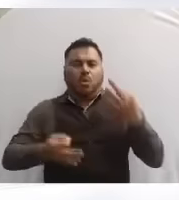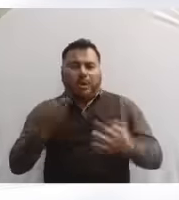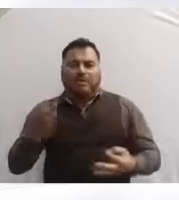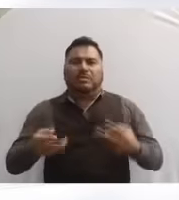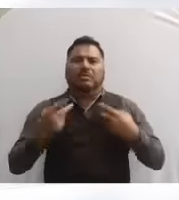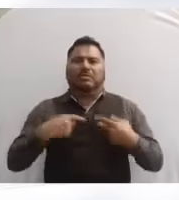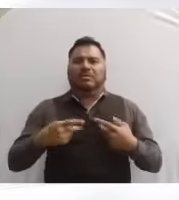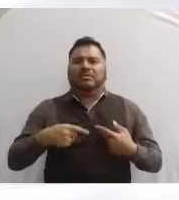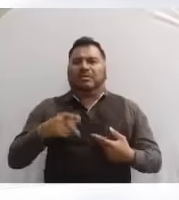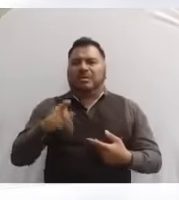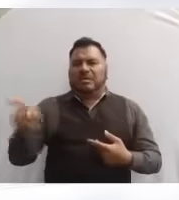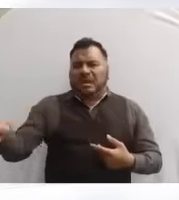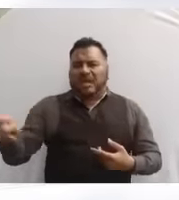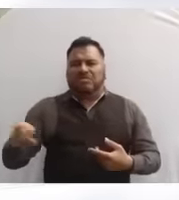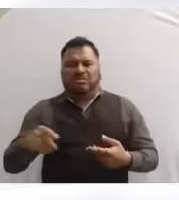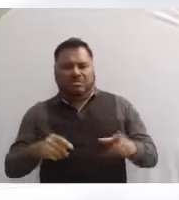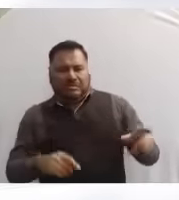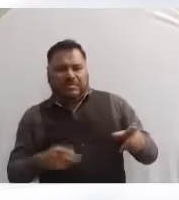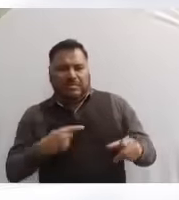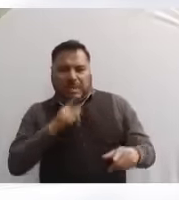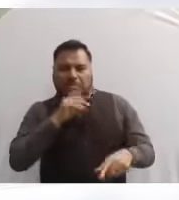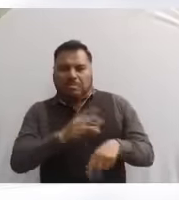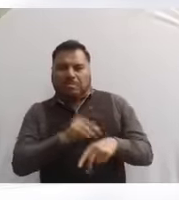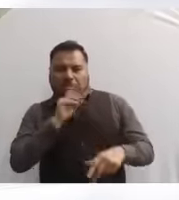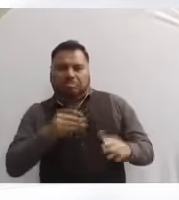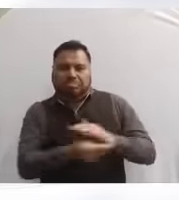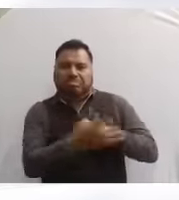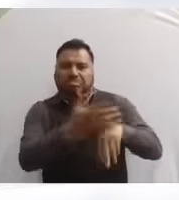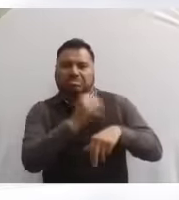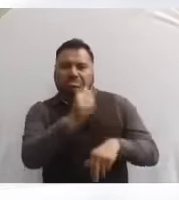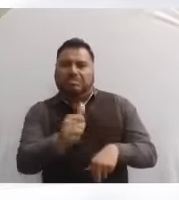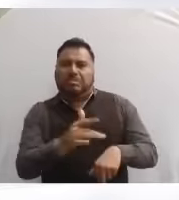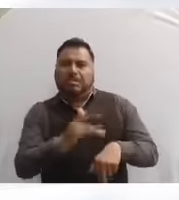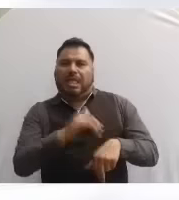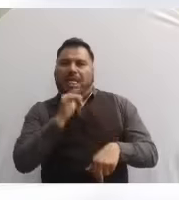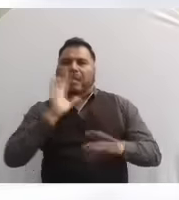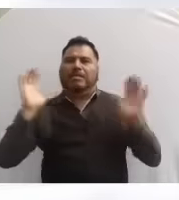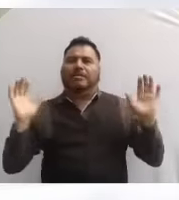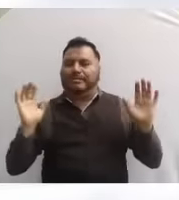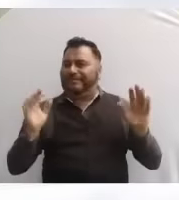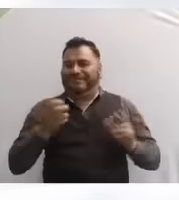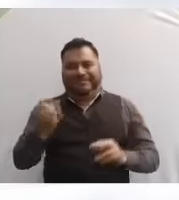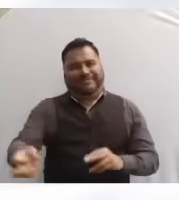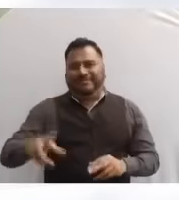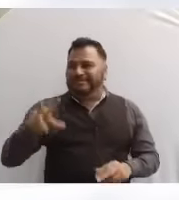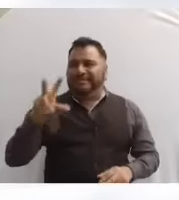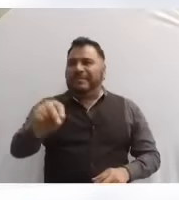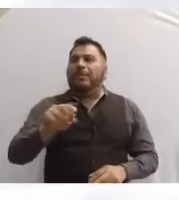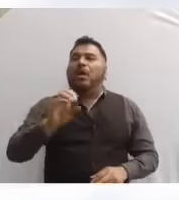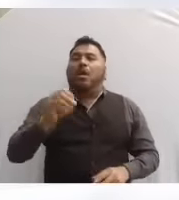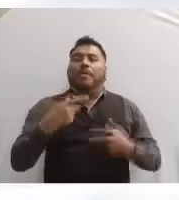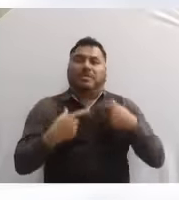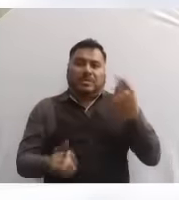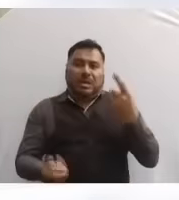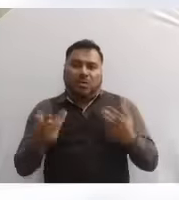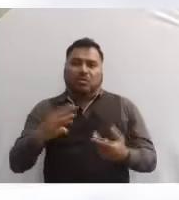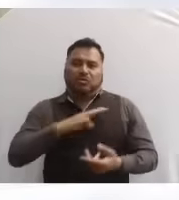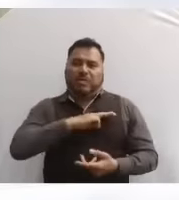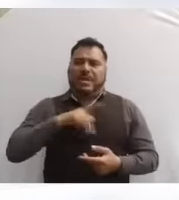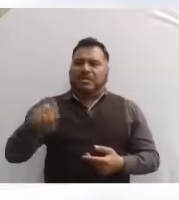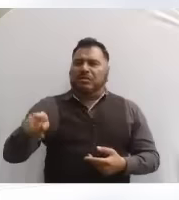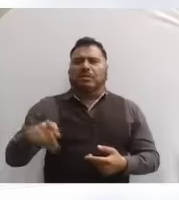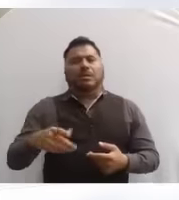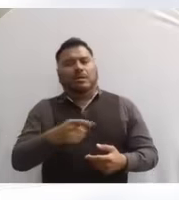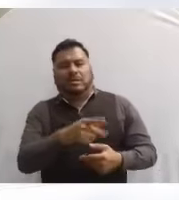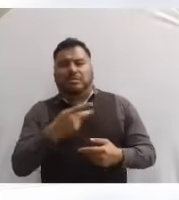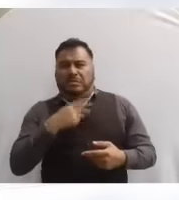los delincuentes o que la Suprema Corte de Justicia, algunos ministros, protejan a